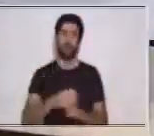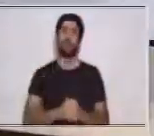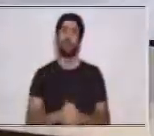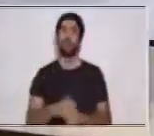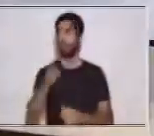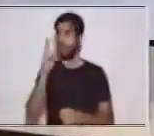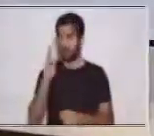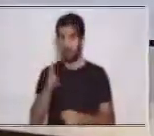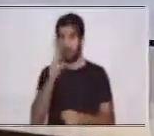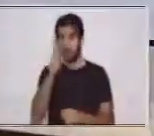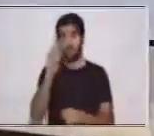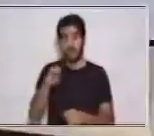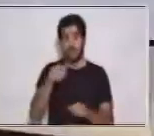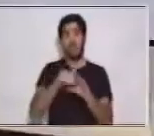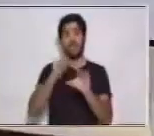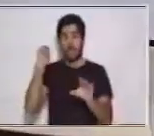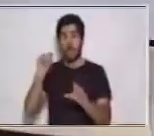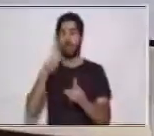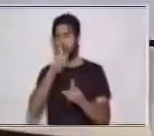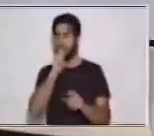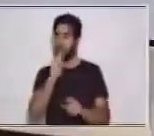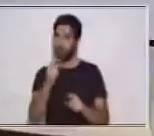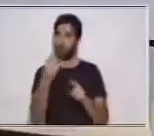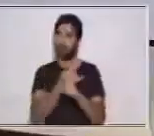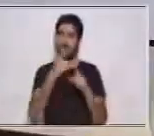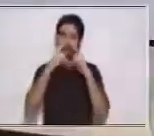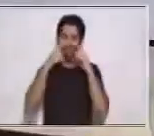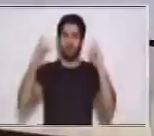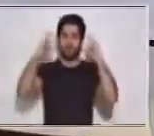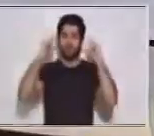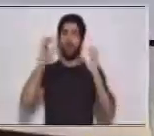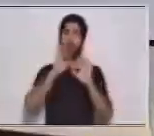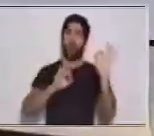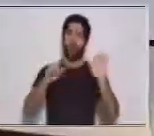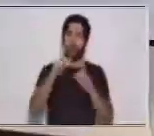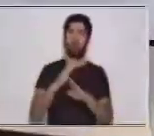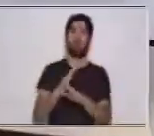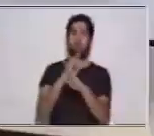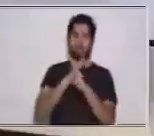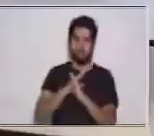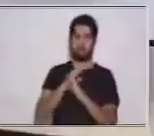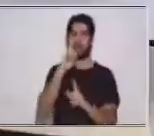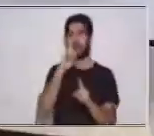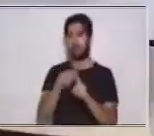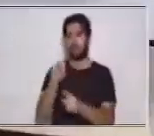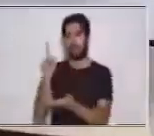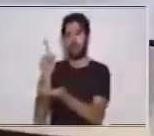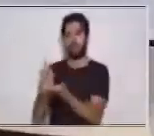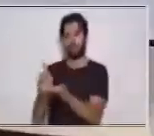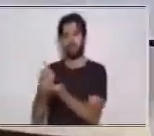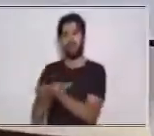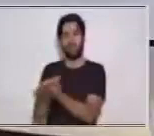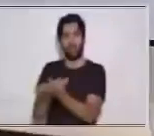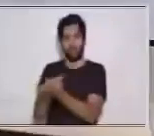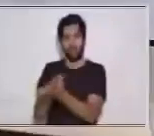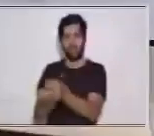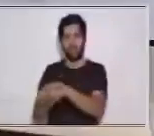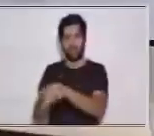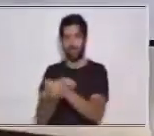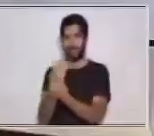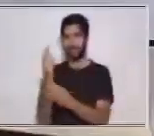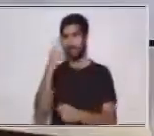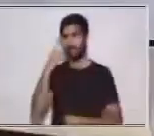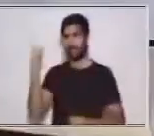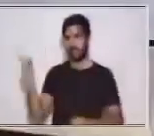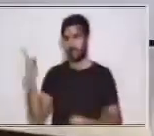necesario, y si necesitas salir, utiliza tu mascarilla. O bien, utiliza gel antibacterial, como nosotros acá en